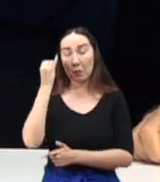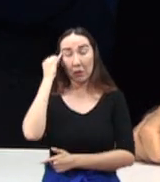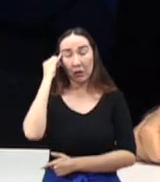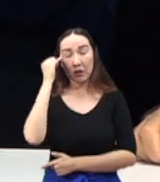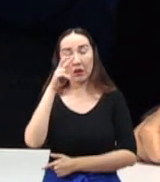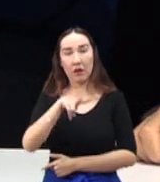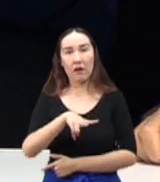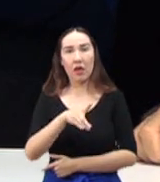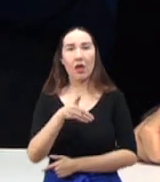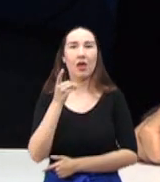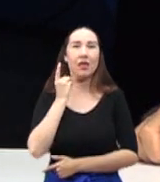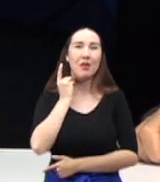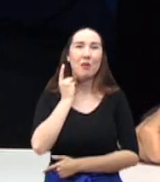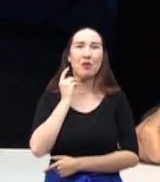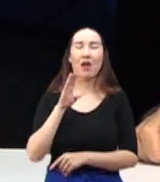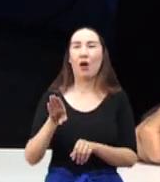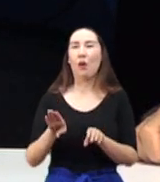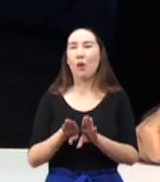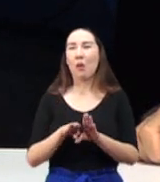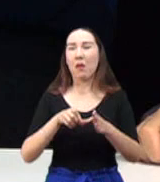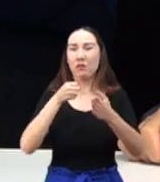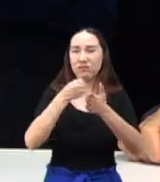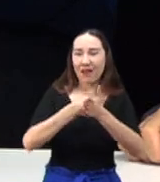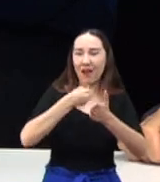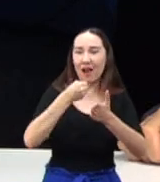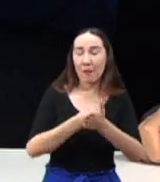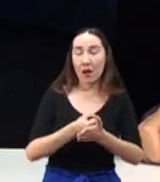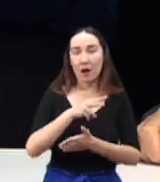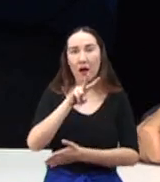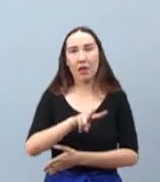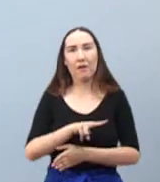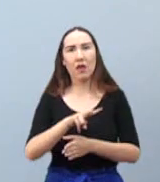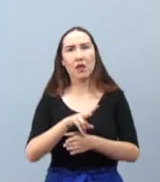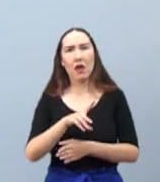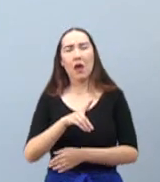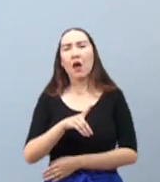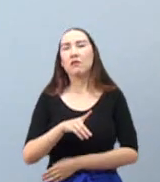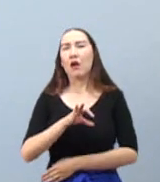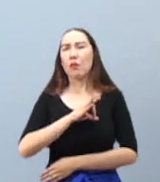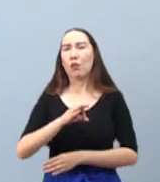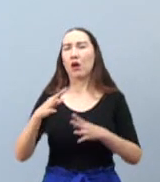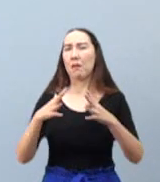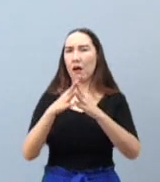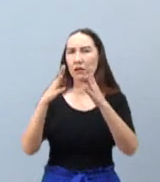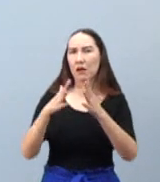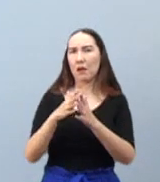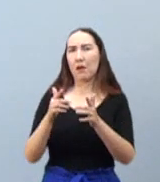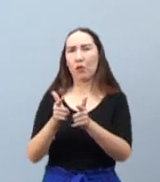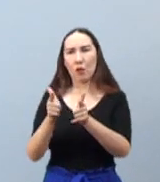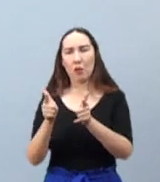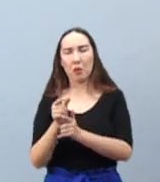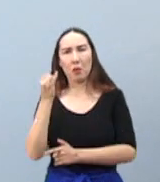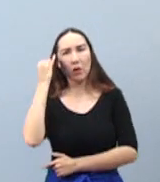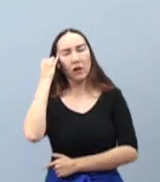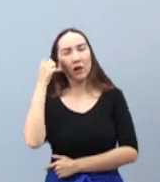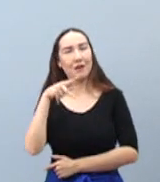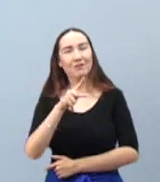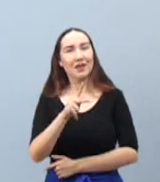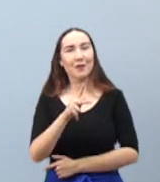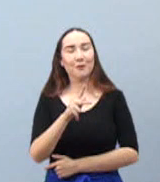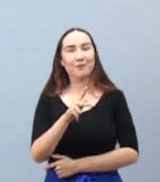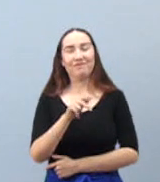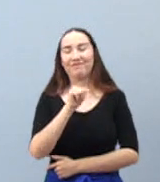los diputados y aseguraron mucho que tendrían la participación precisamente de los representantes de los pueblos originarios, y esto no